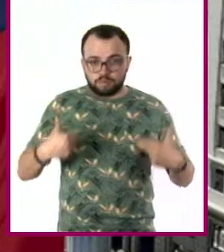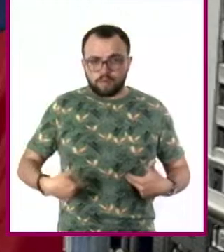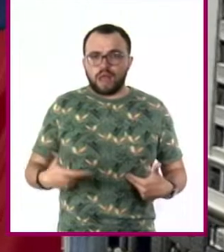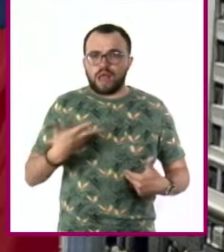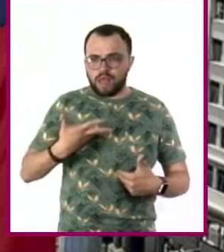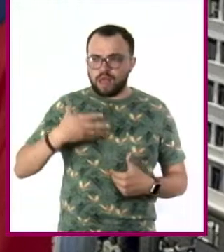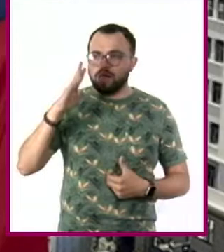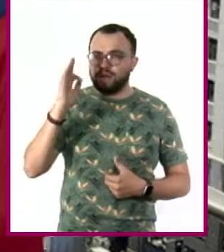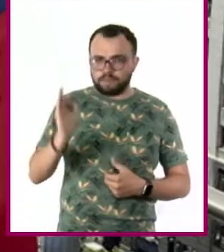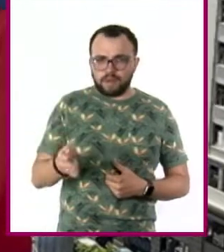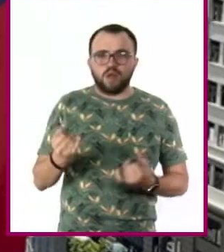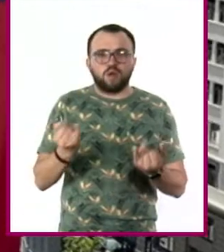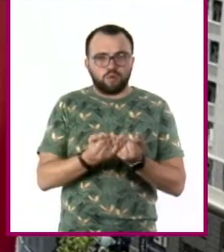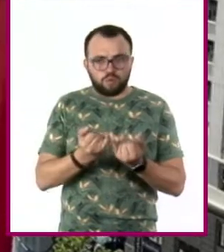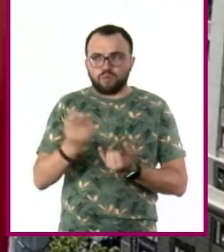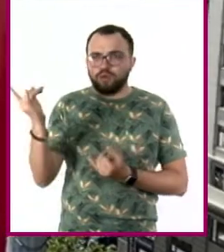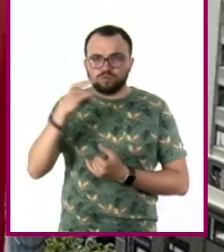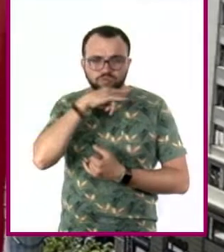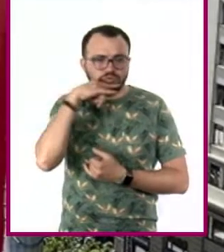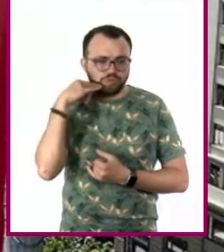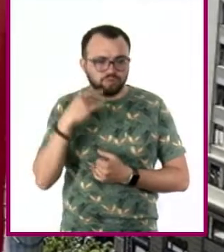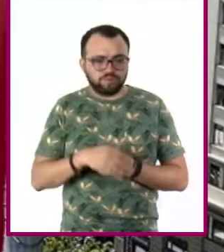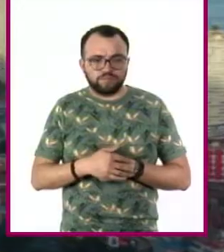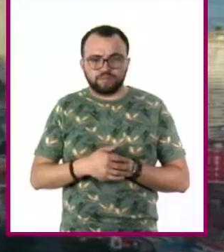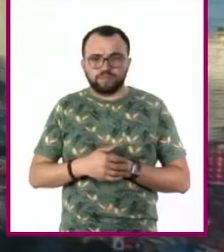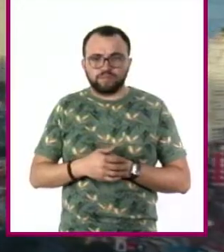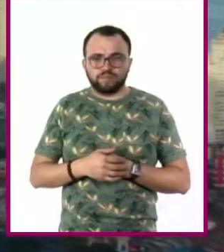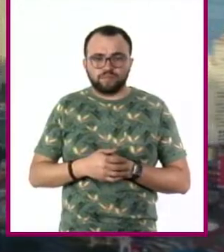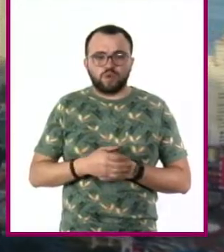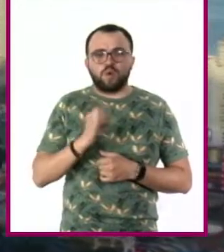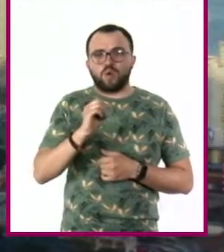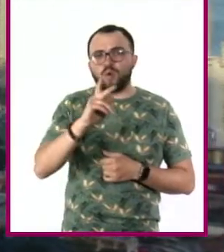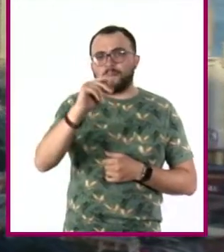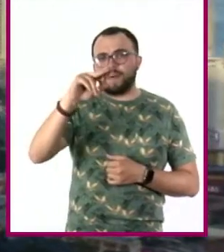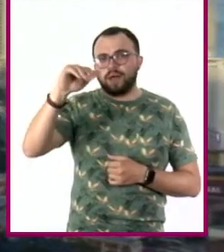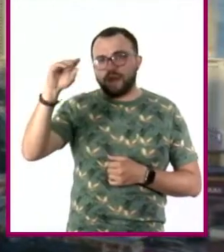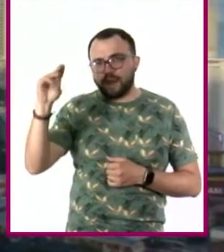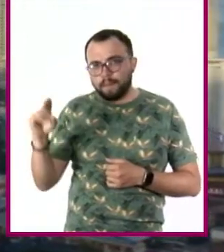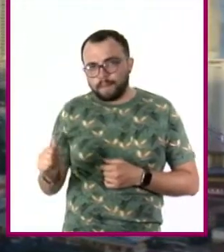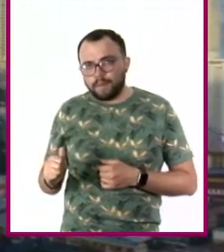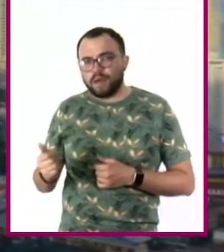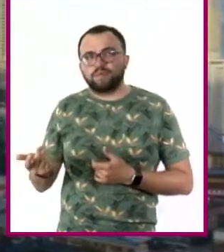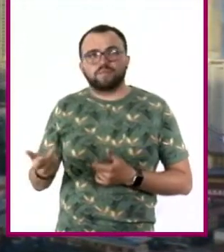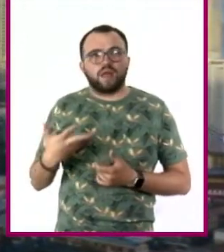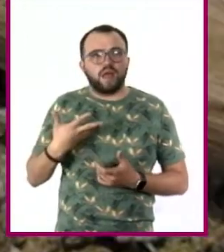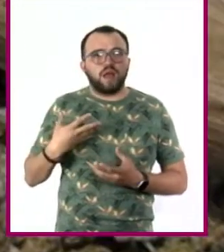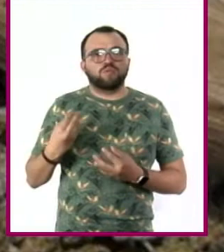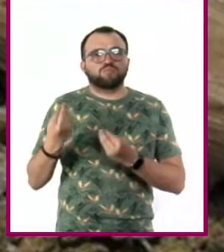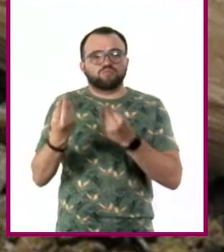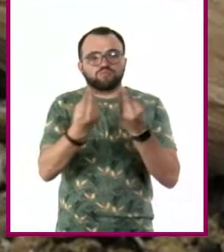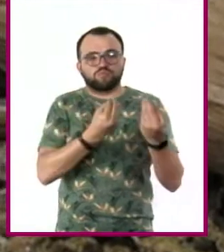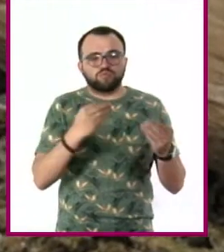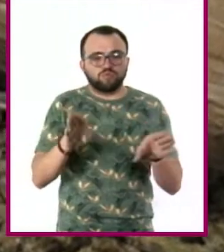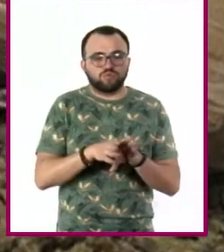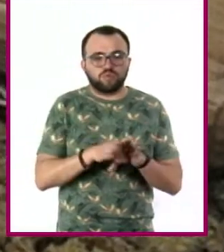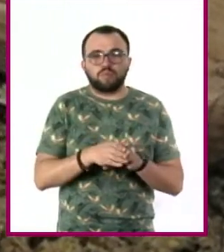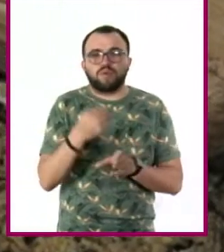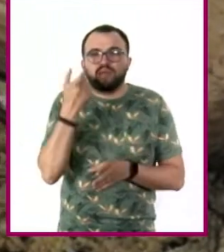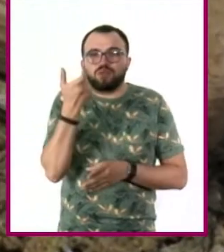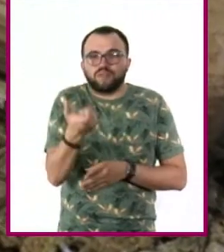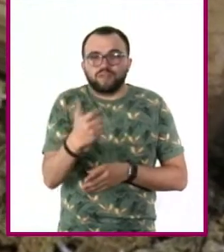igual que en Chile, donde tampoco podemos decir, o en Panamá, donde tenemos un montón de lavado de